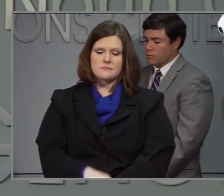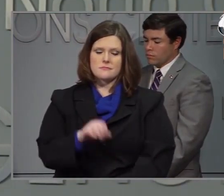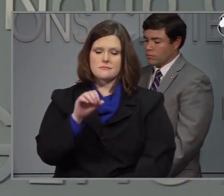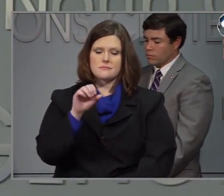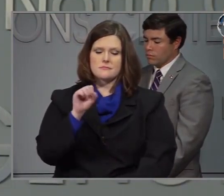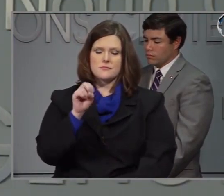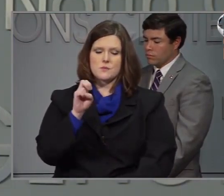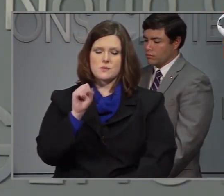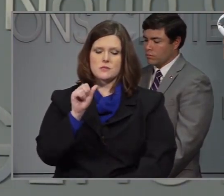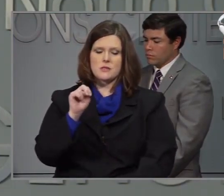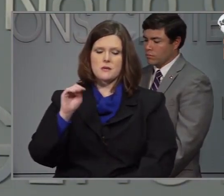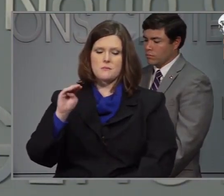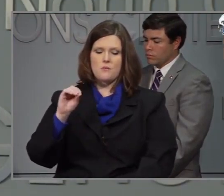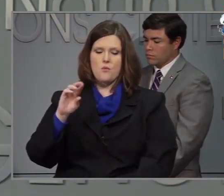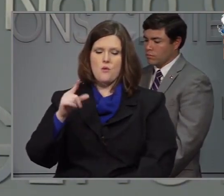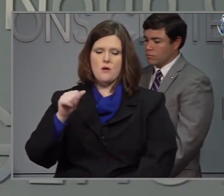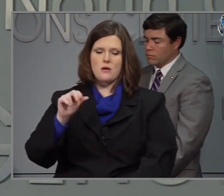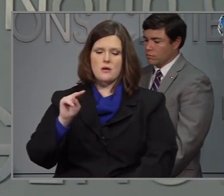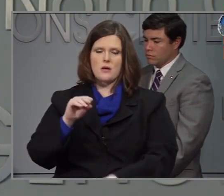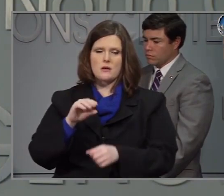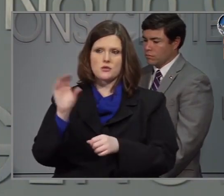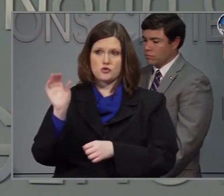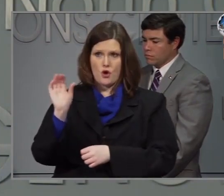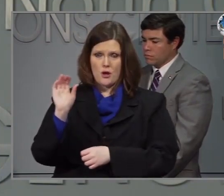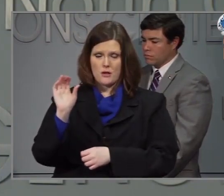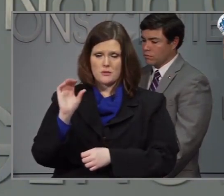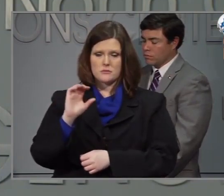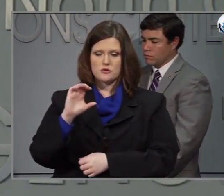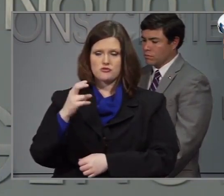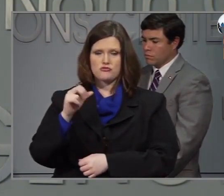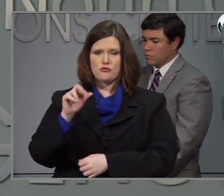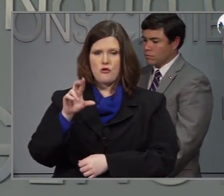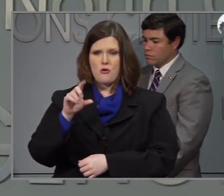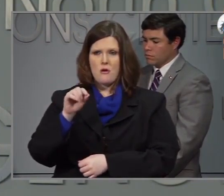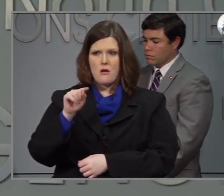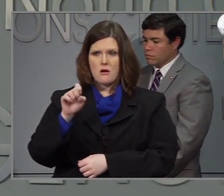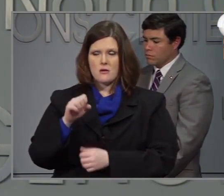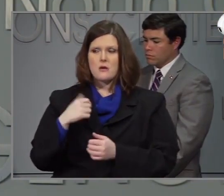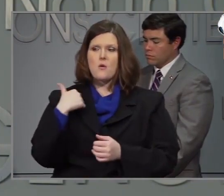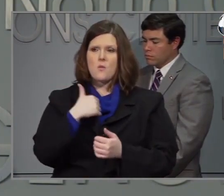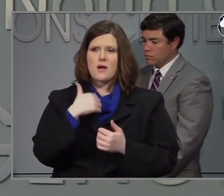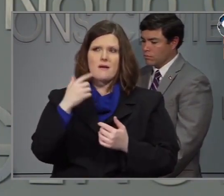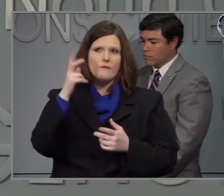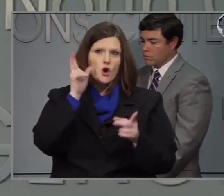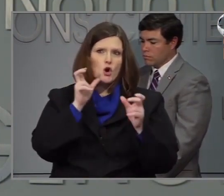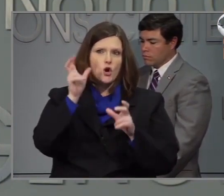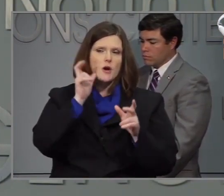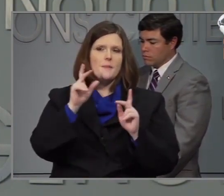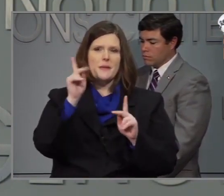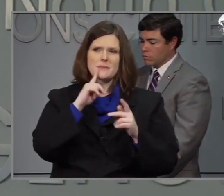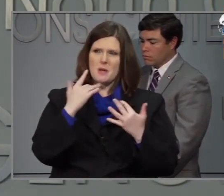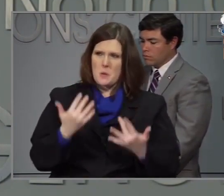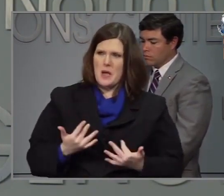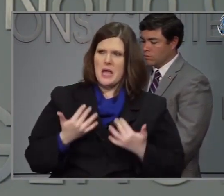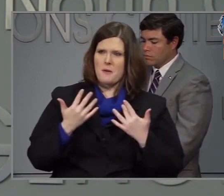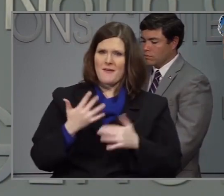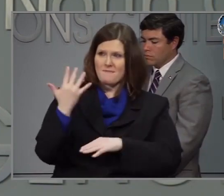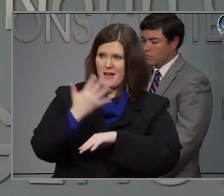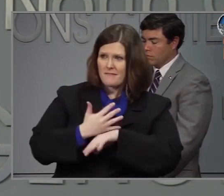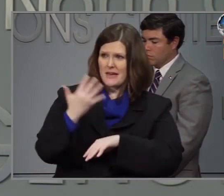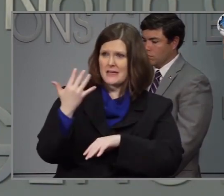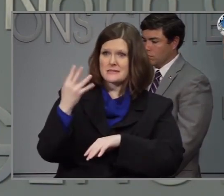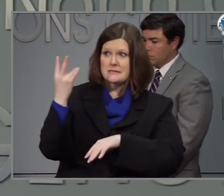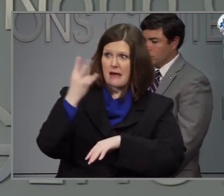habla de morgen de ww de en charlotte estamos recibiendo informes de personas que están esperando entre 5 y 7 días